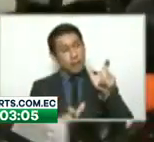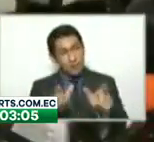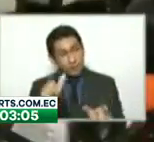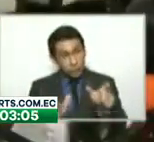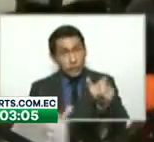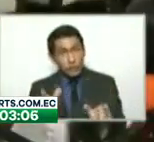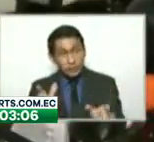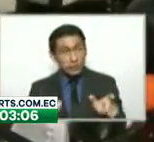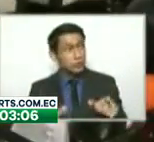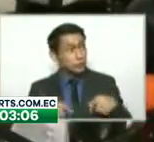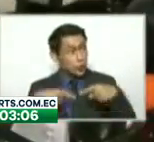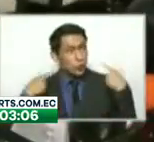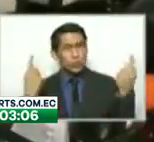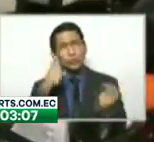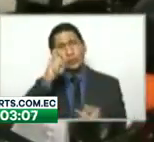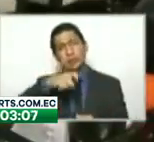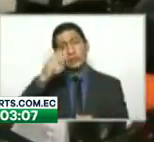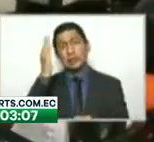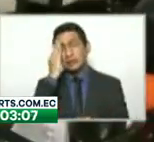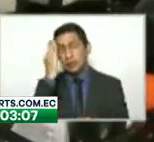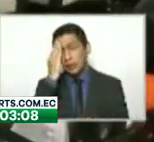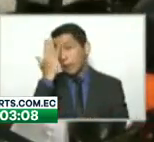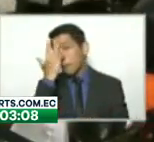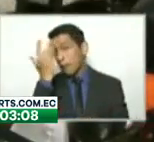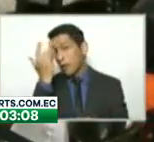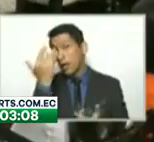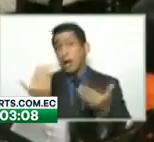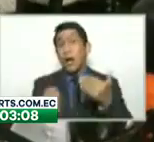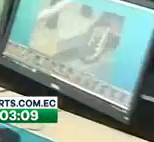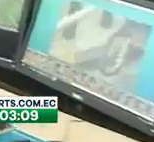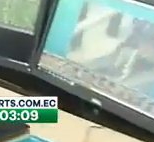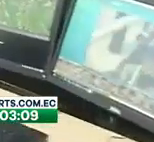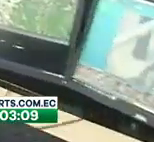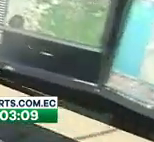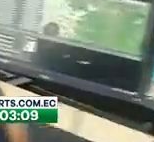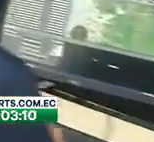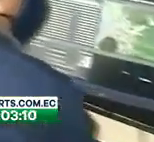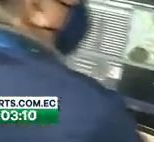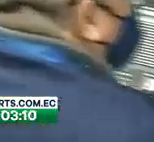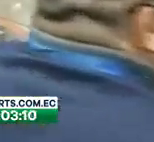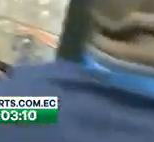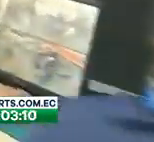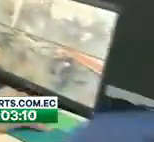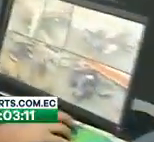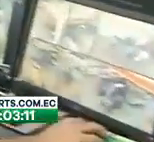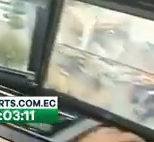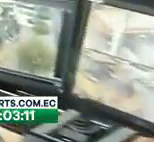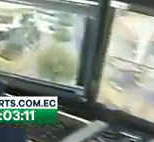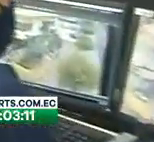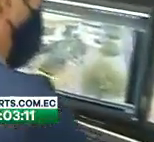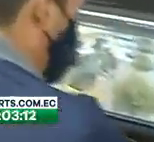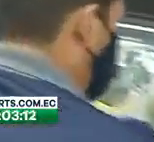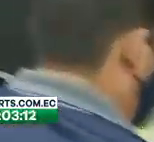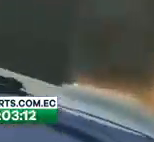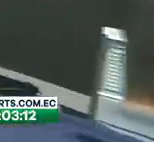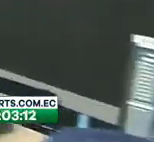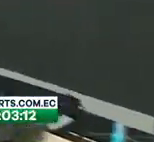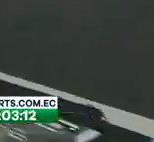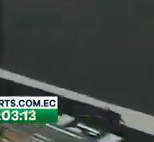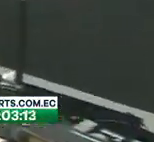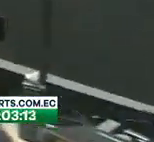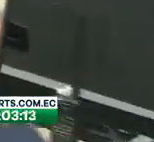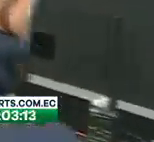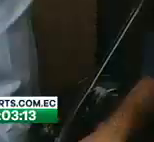qué está sucediendo en la ciudad. De esa manera, Segura EP realizará todas las coordinaciones. Asimismo, estará a cargo del